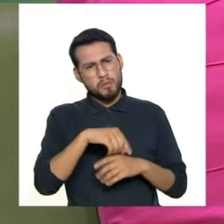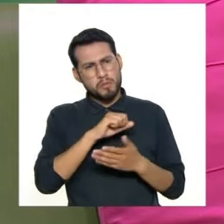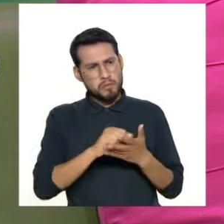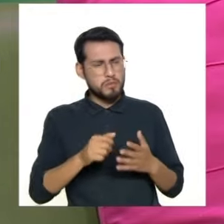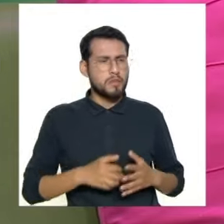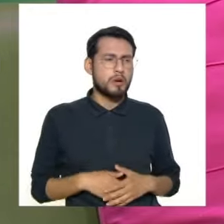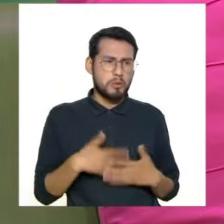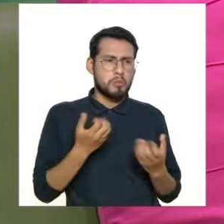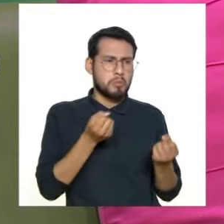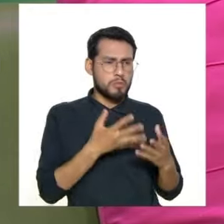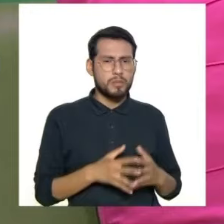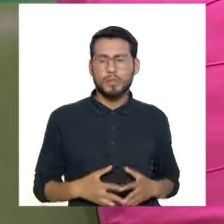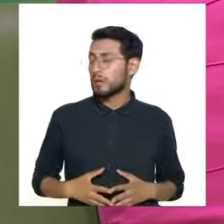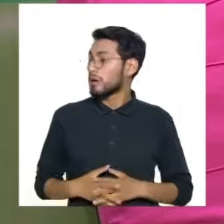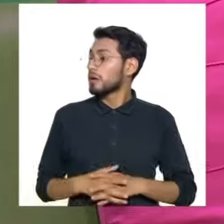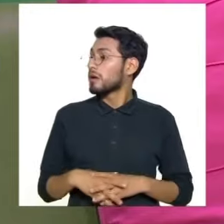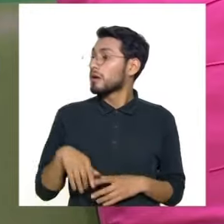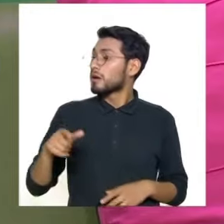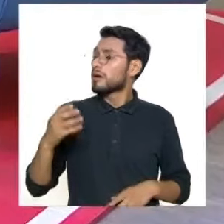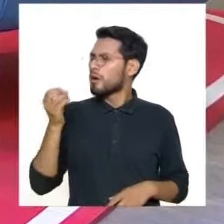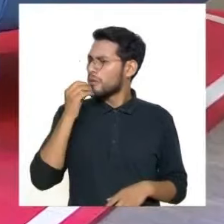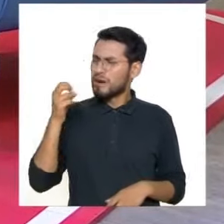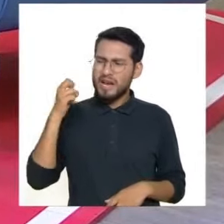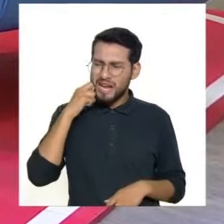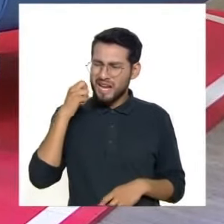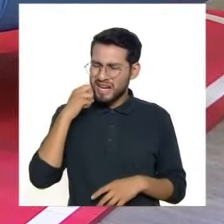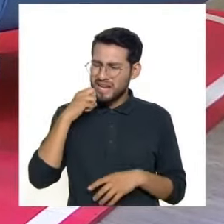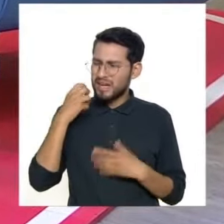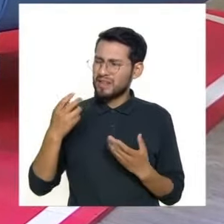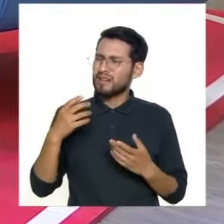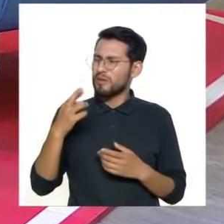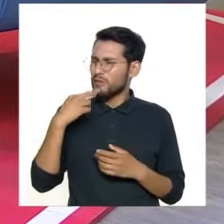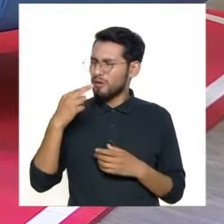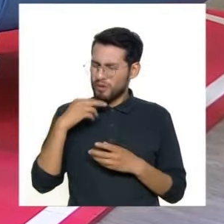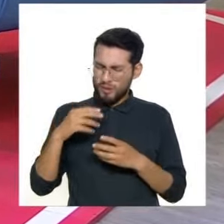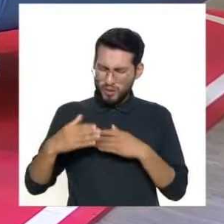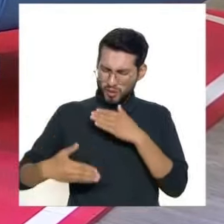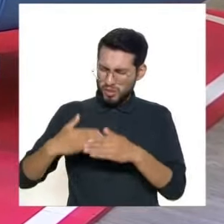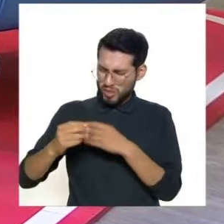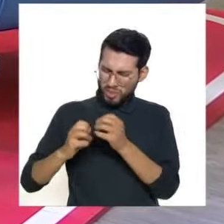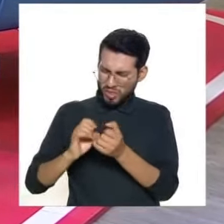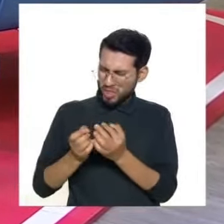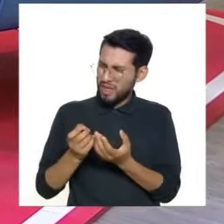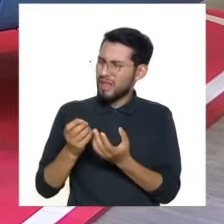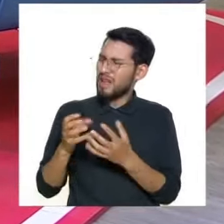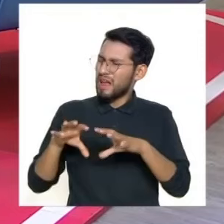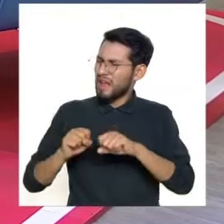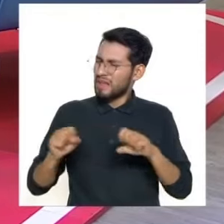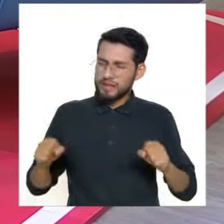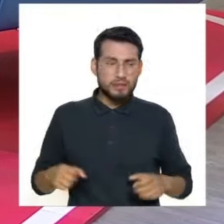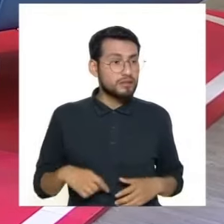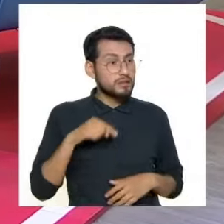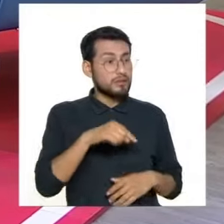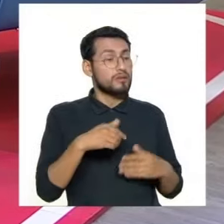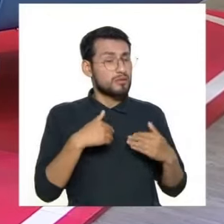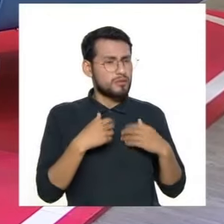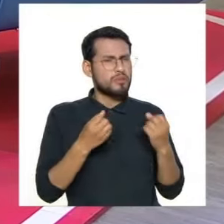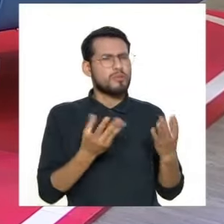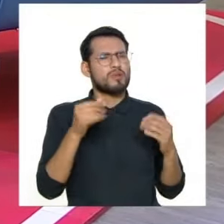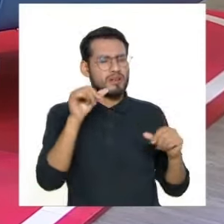meses estaría y los entidos esas carnes rojas procesadas pero ya en forma de salchichas de de esos procesados tienen muchos